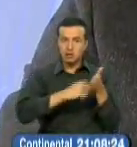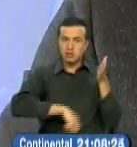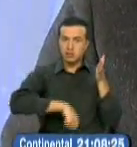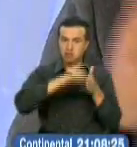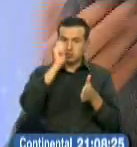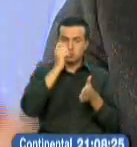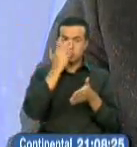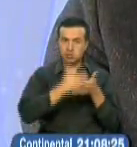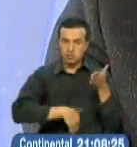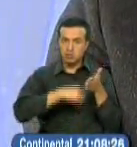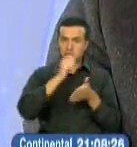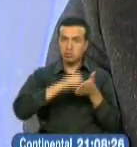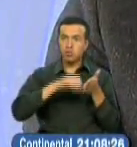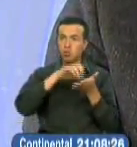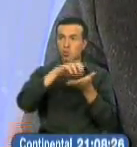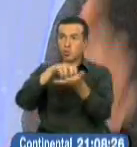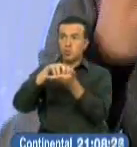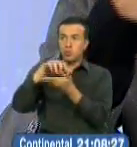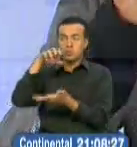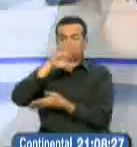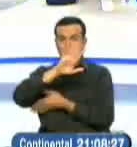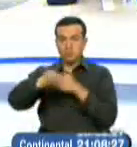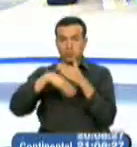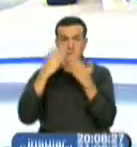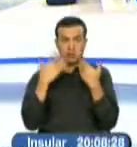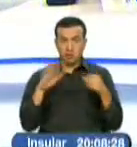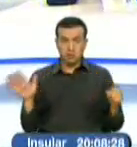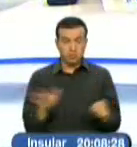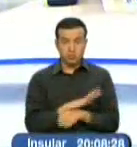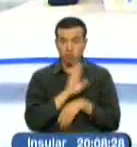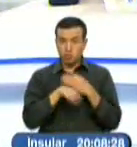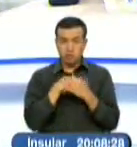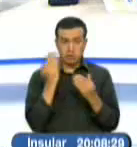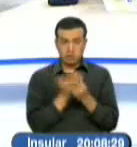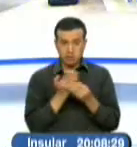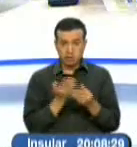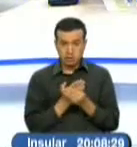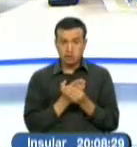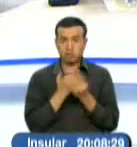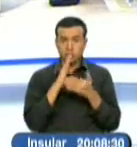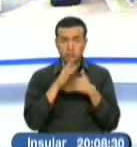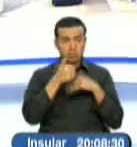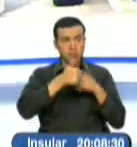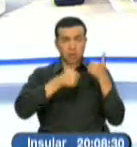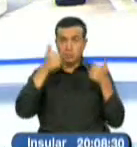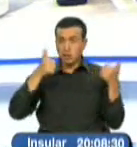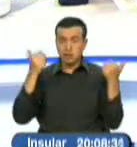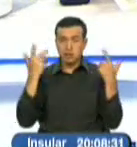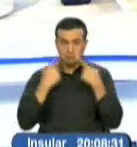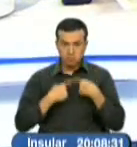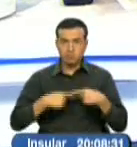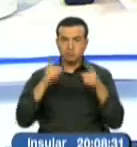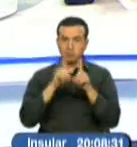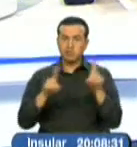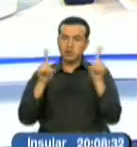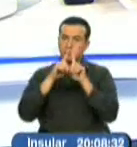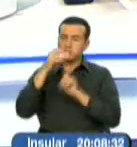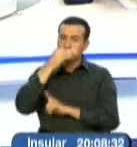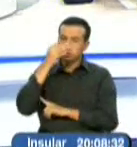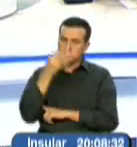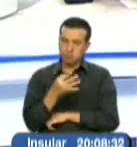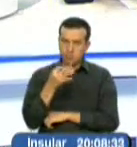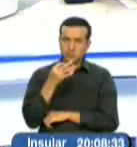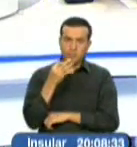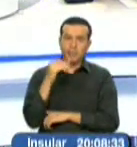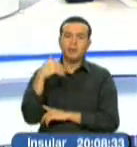aprobadas en las juntas provinciales y obviamente una vez que tengamos todas las actas de todas las dignidades, proclamaremos los resultados oficiales, que es